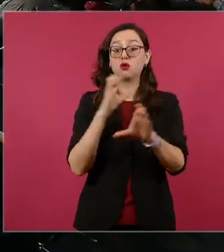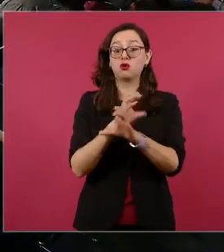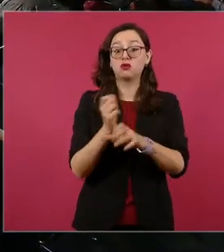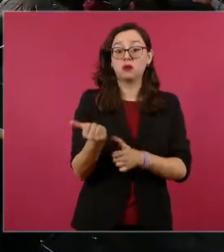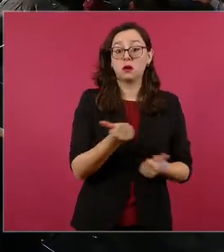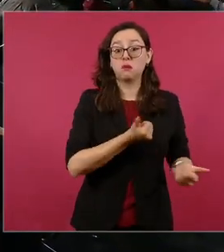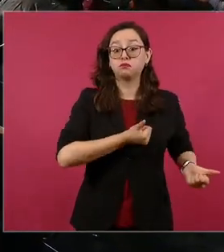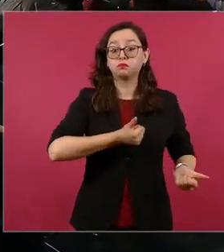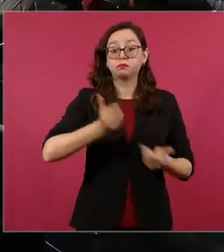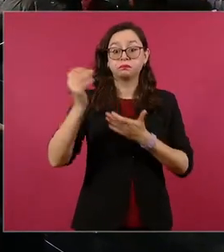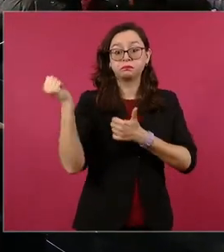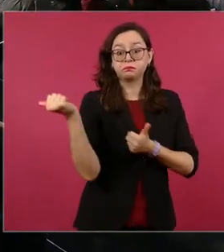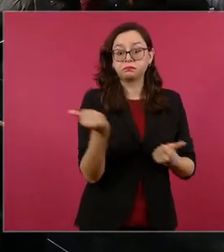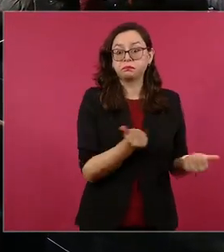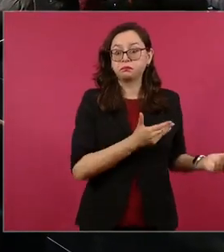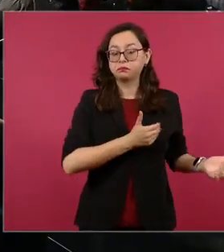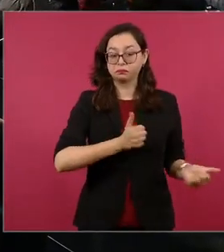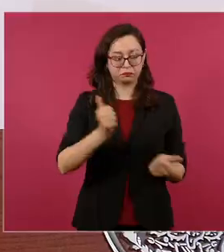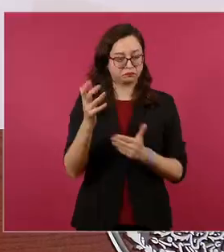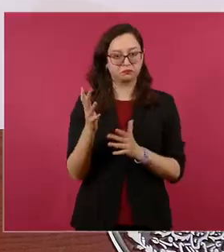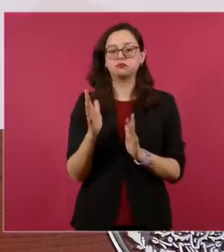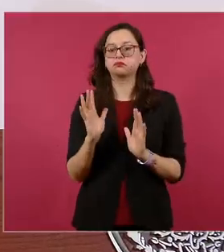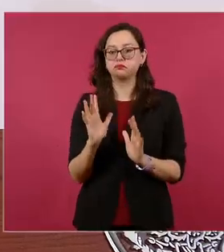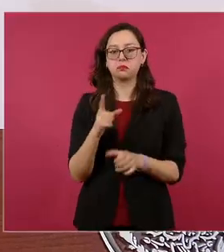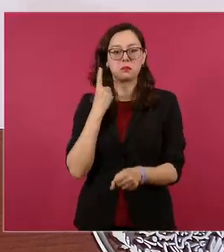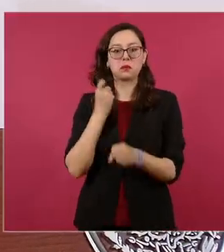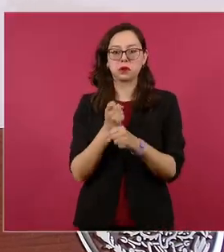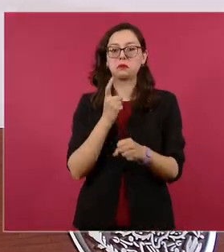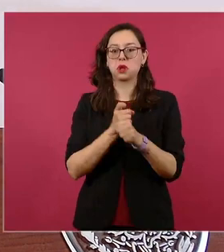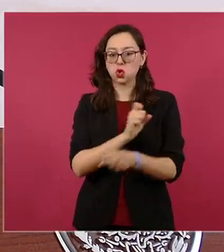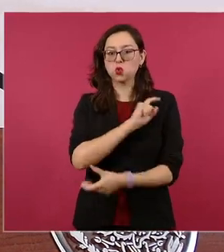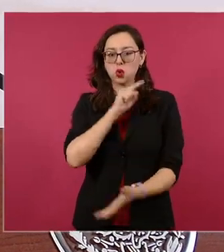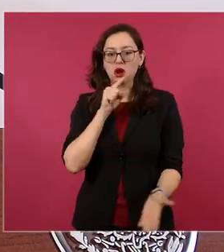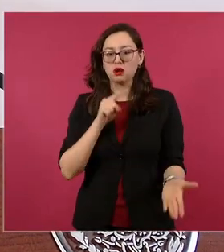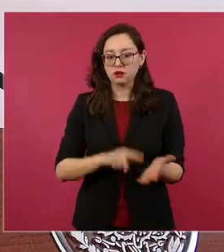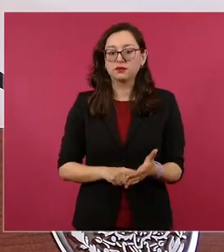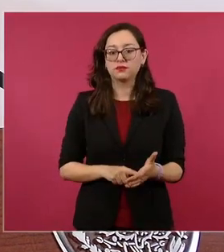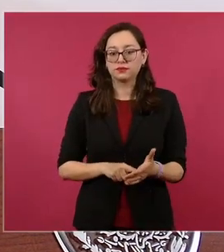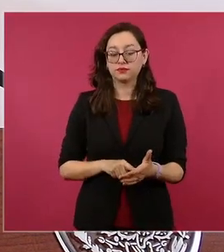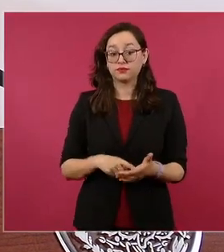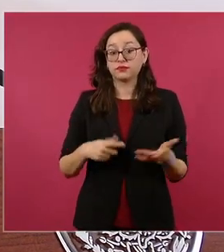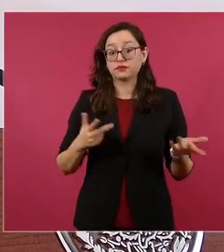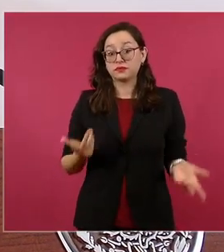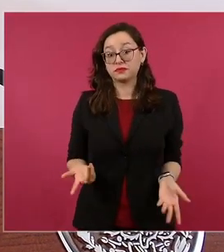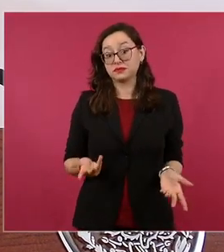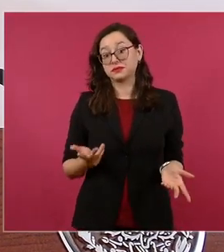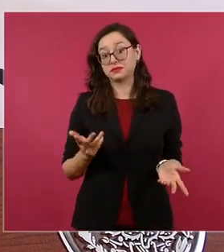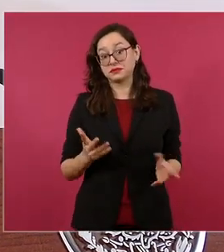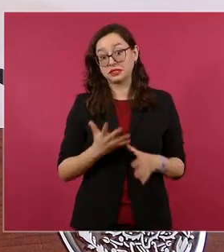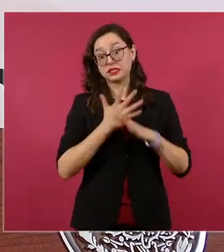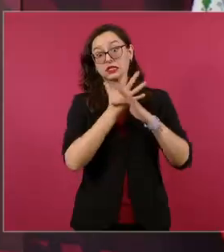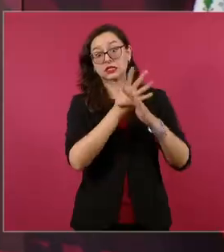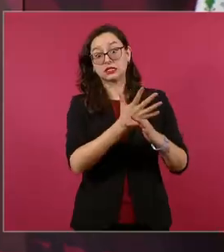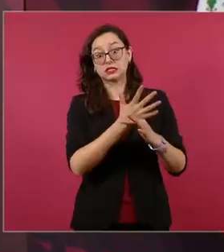¿Se acuerdan lo que decían? Que ahí espantaban,